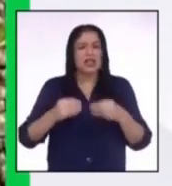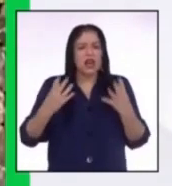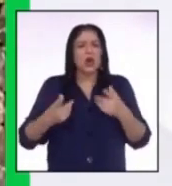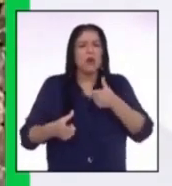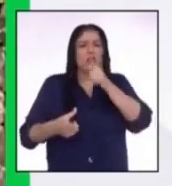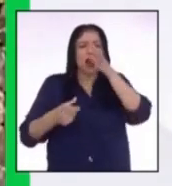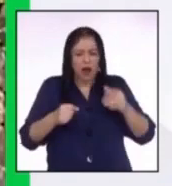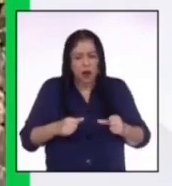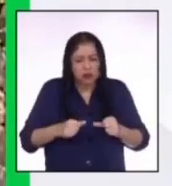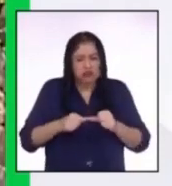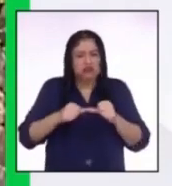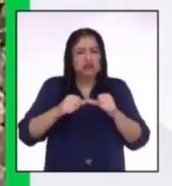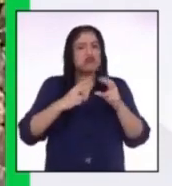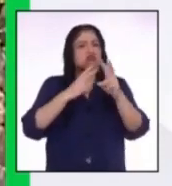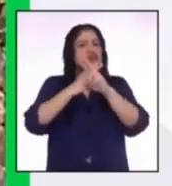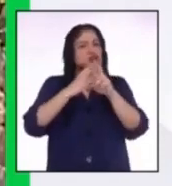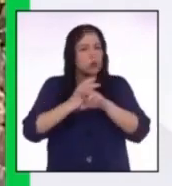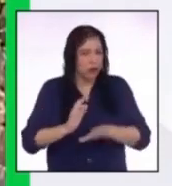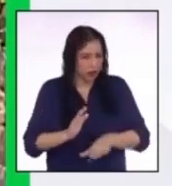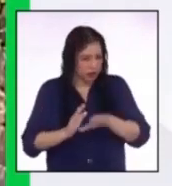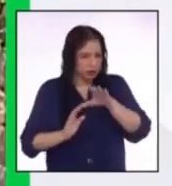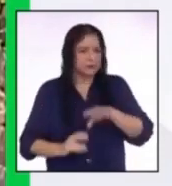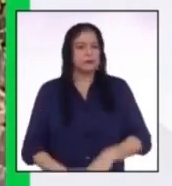del agua y pon